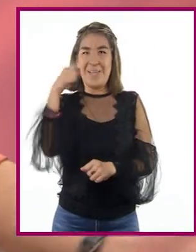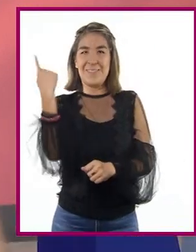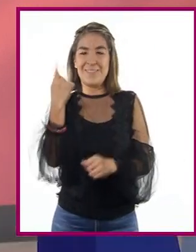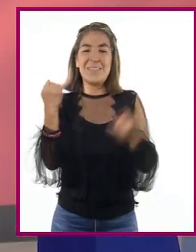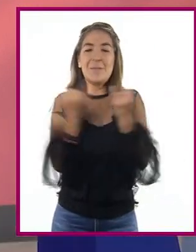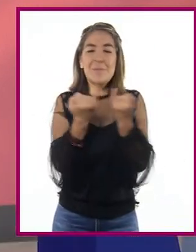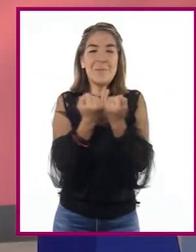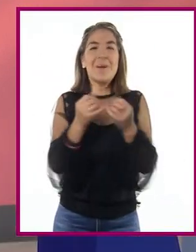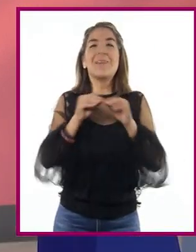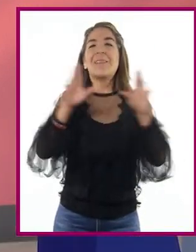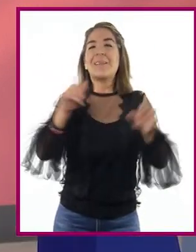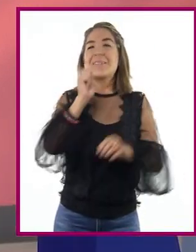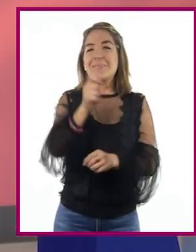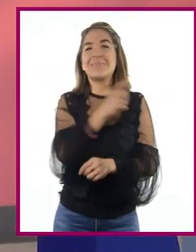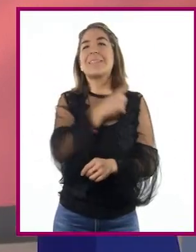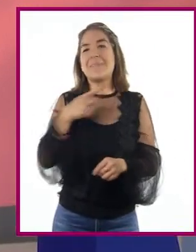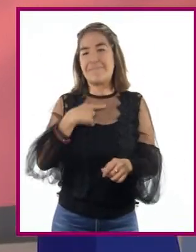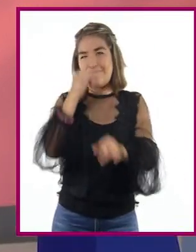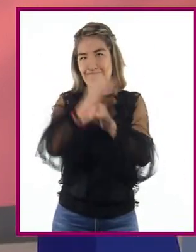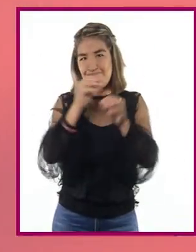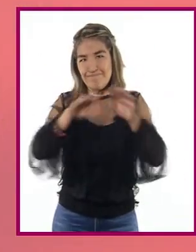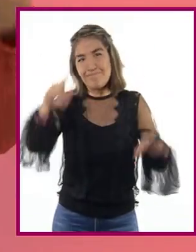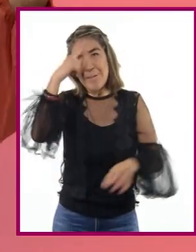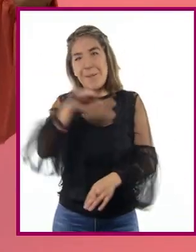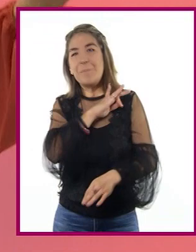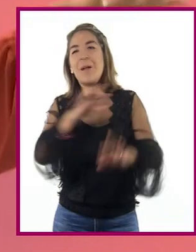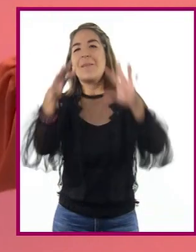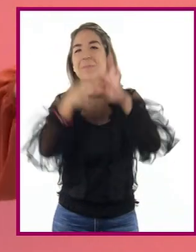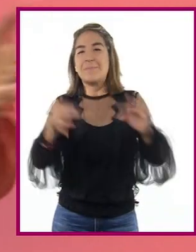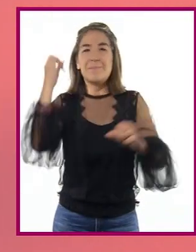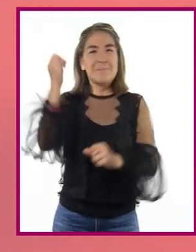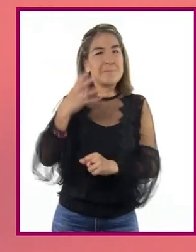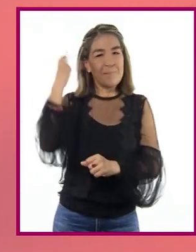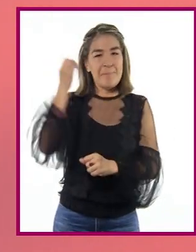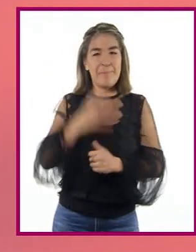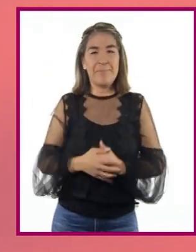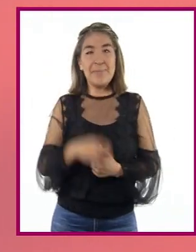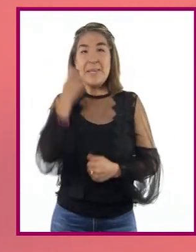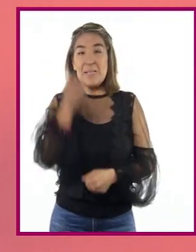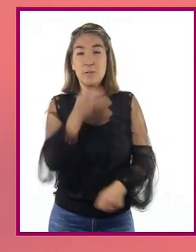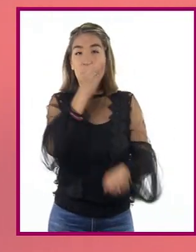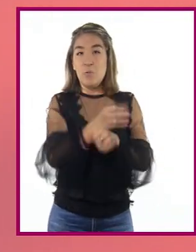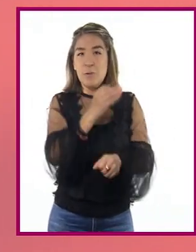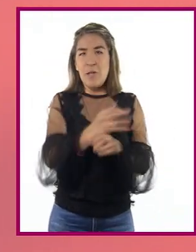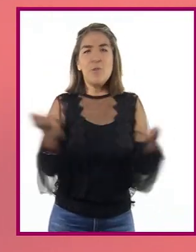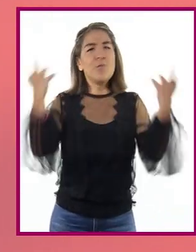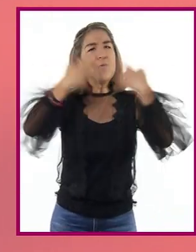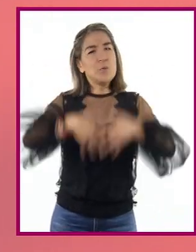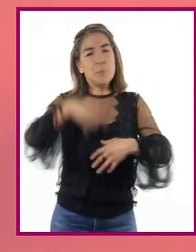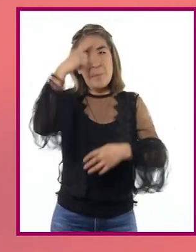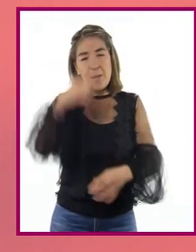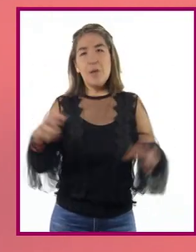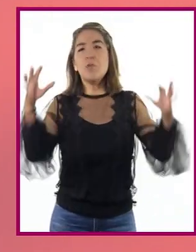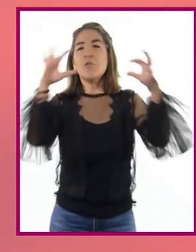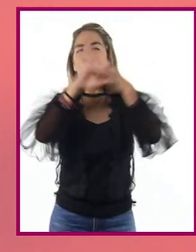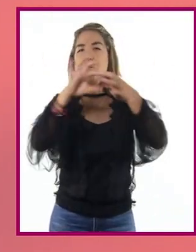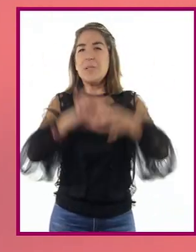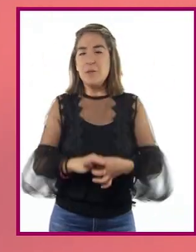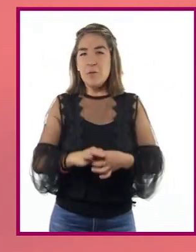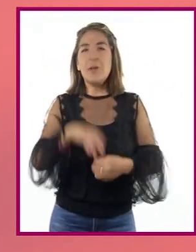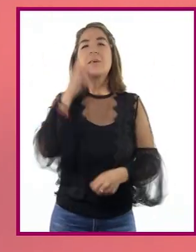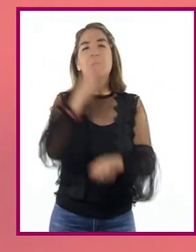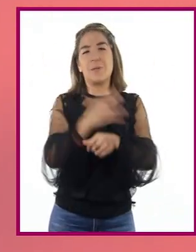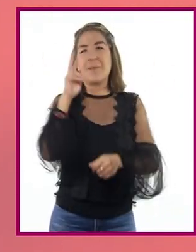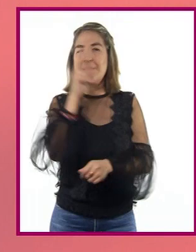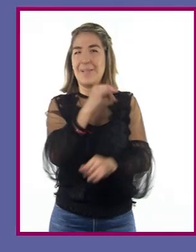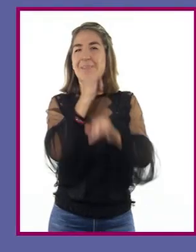claro, tener la información para poder argumentar. Para recordarles la función de los conectores, les invitamos a ver la